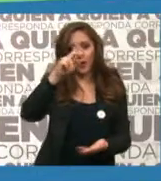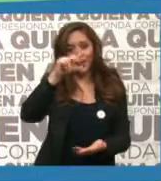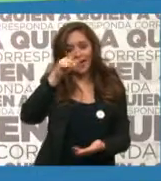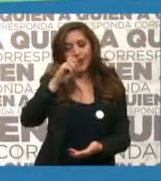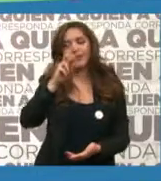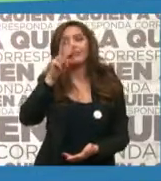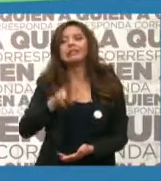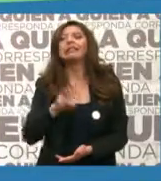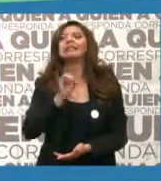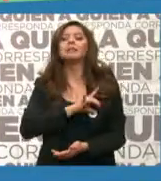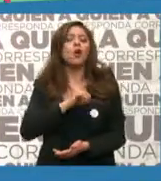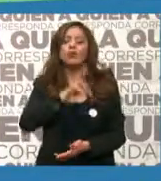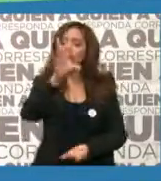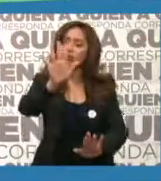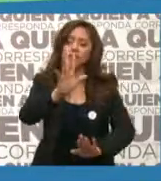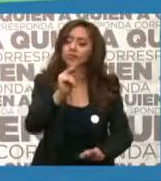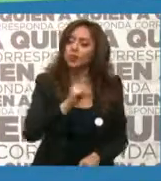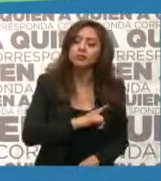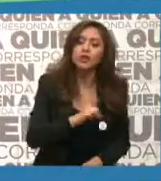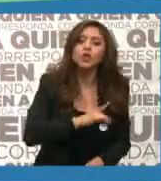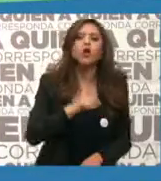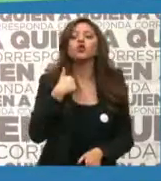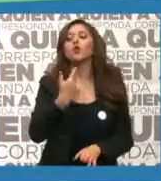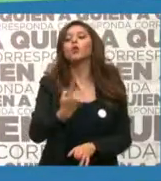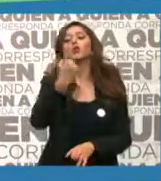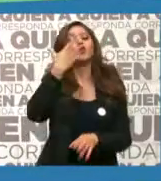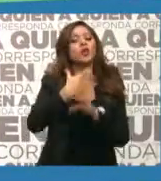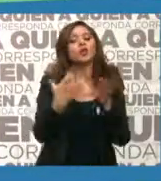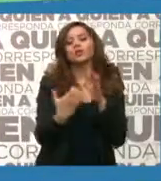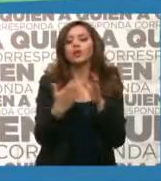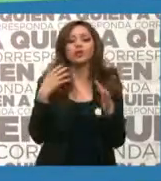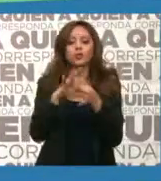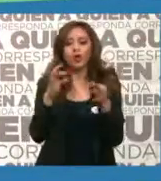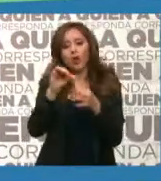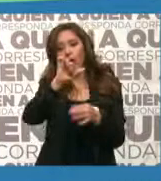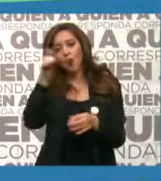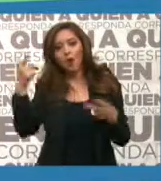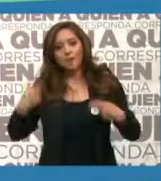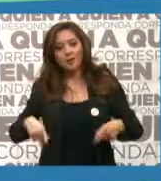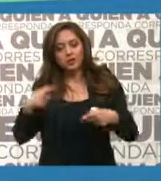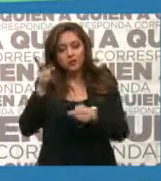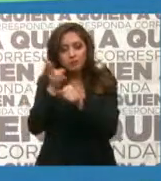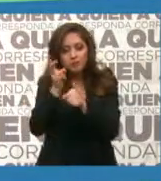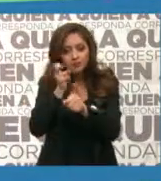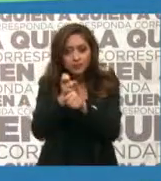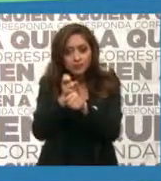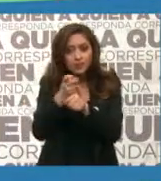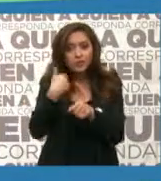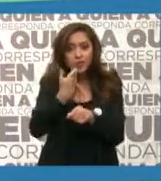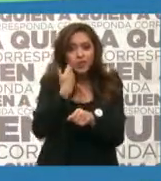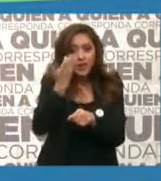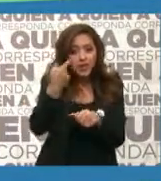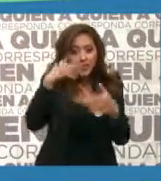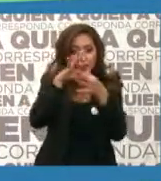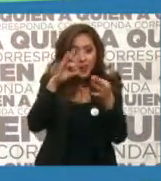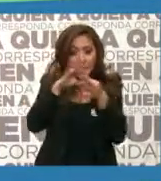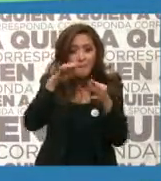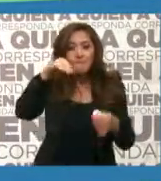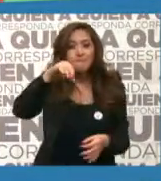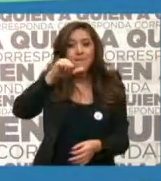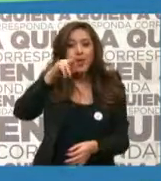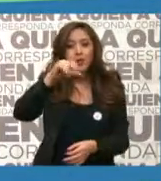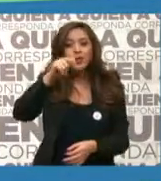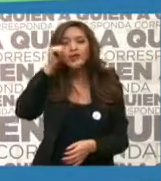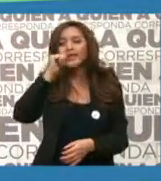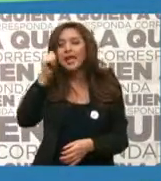Pero no tengas miedo. Nada más te voy a decir una cosa antes de saludar a mi otro invitado. Quiero decirte que Mauricio me admira desde hace tanto